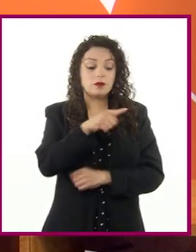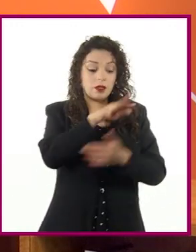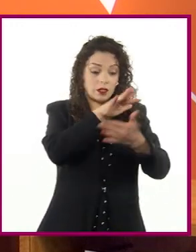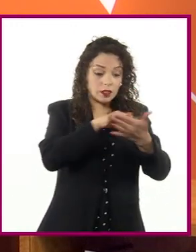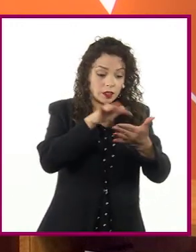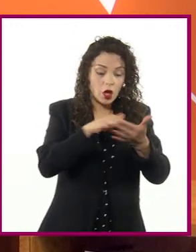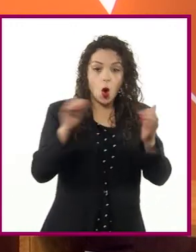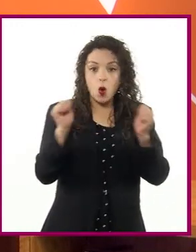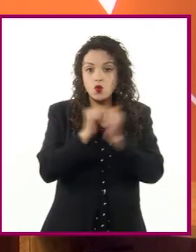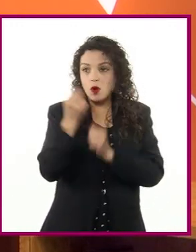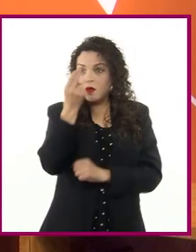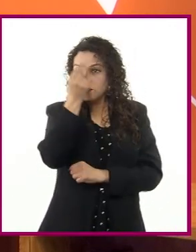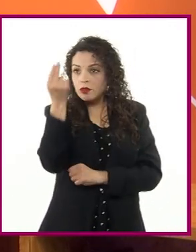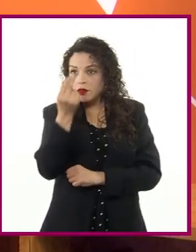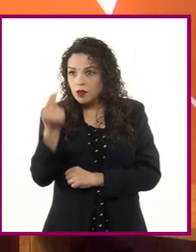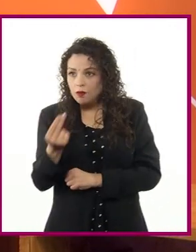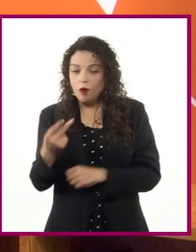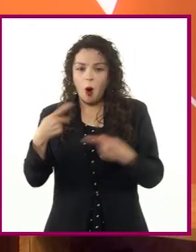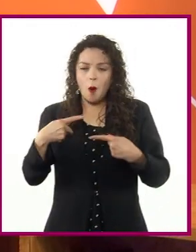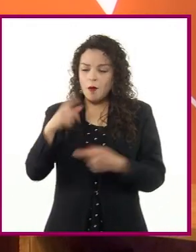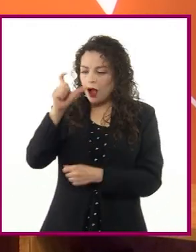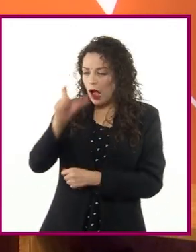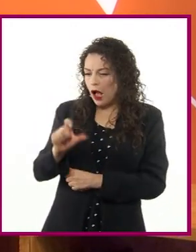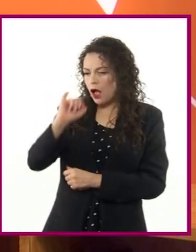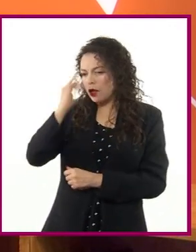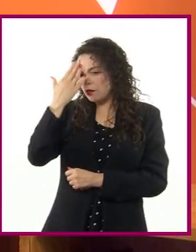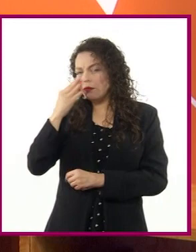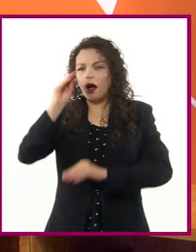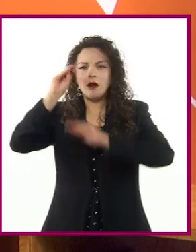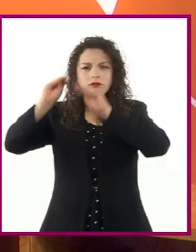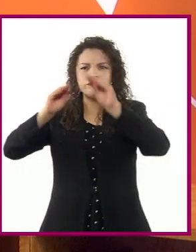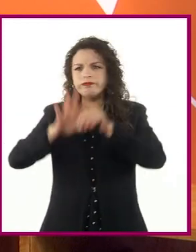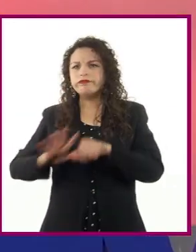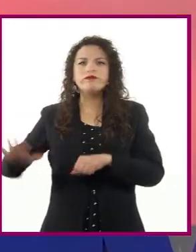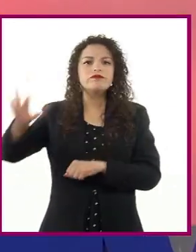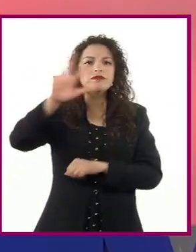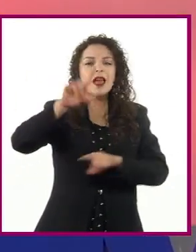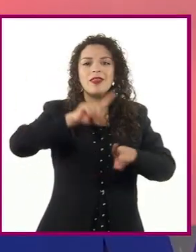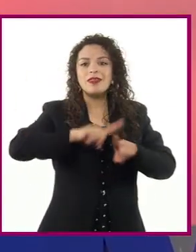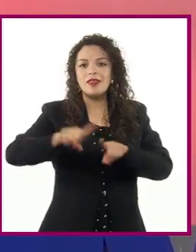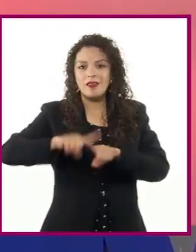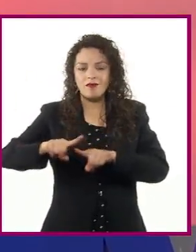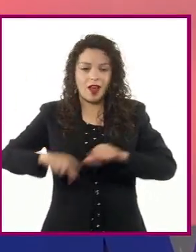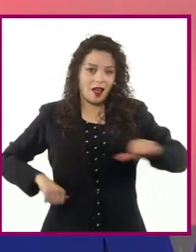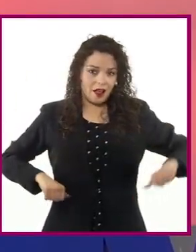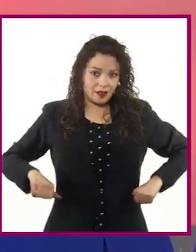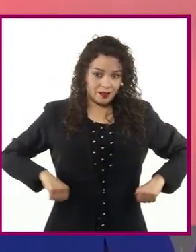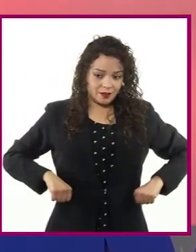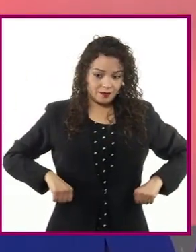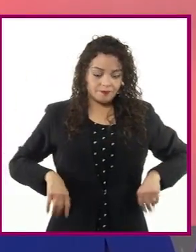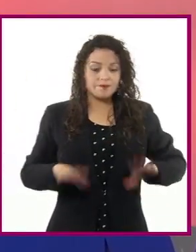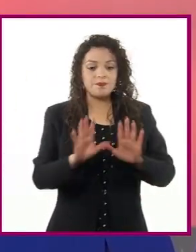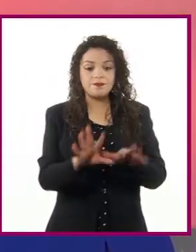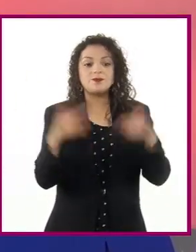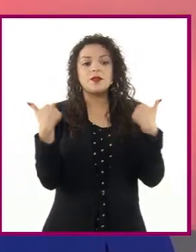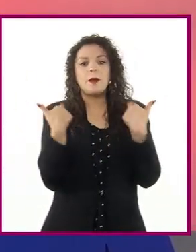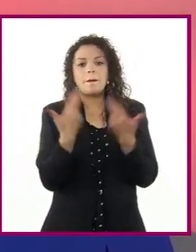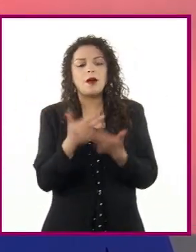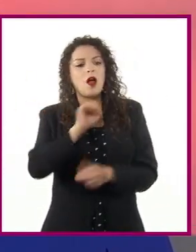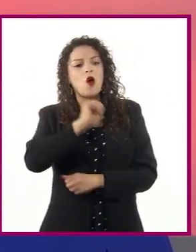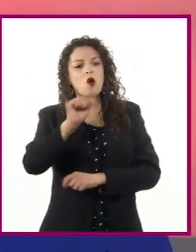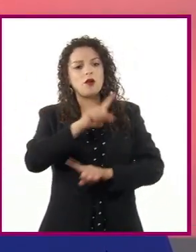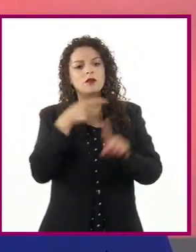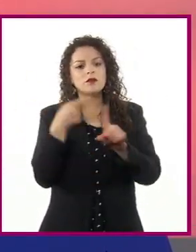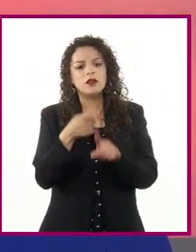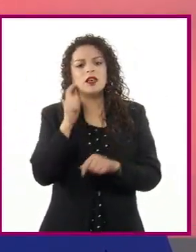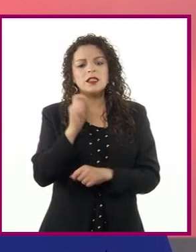textos con los dibujos, los personajes, escenarios y las acciones. Profesora, otro elemento característico